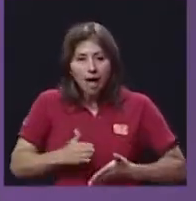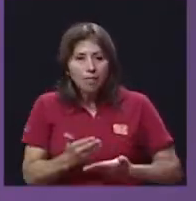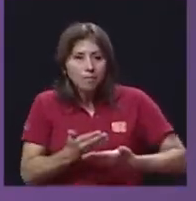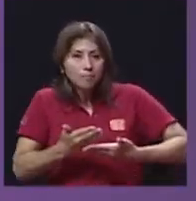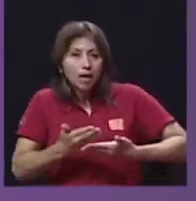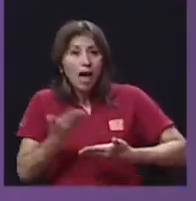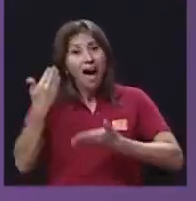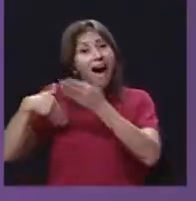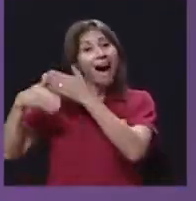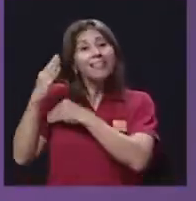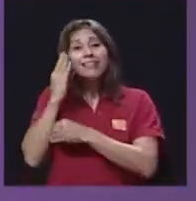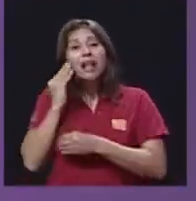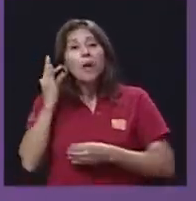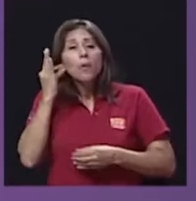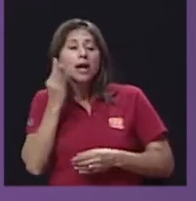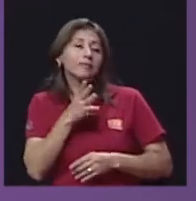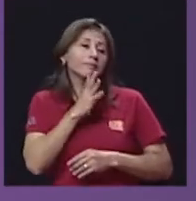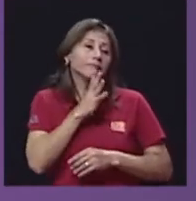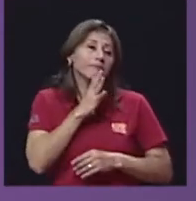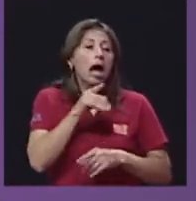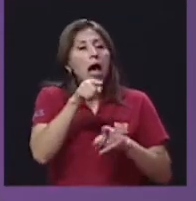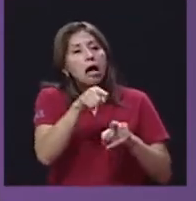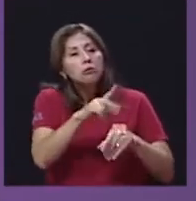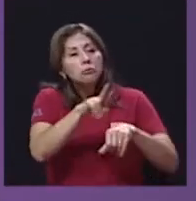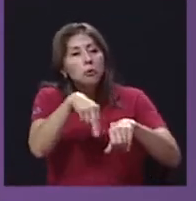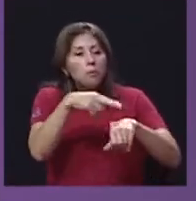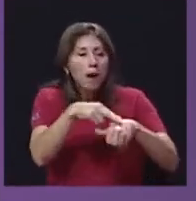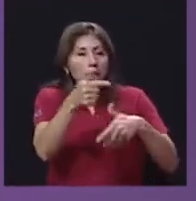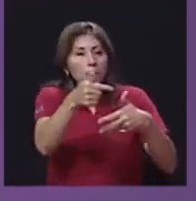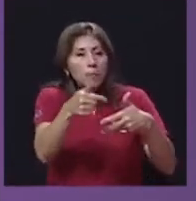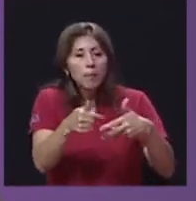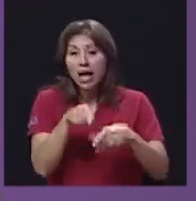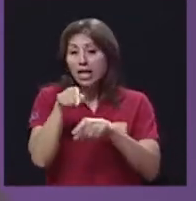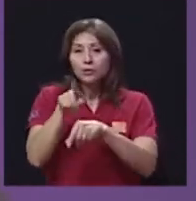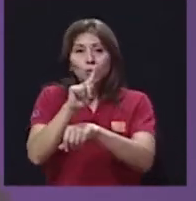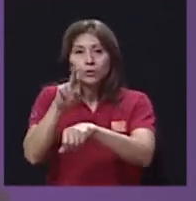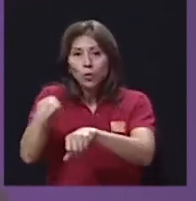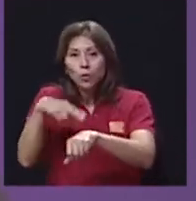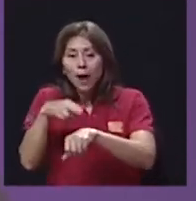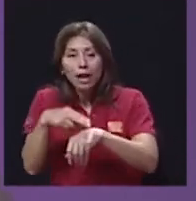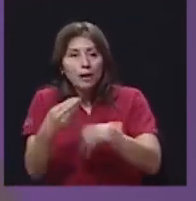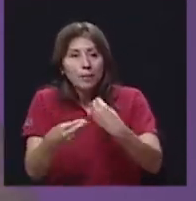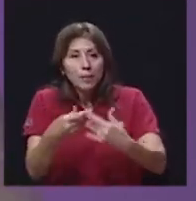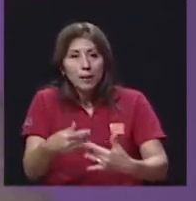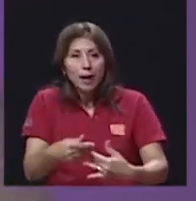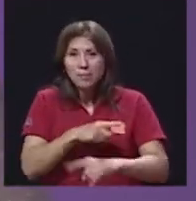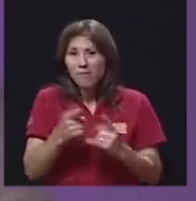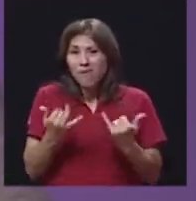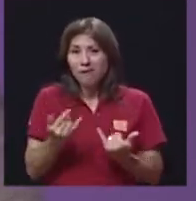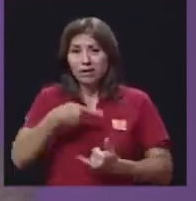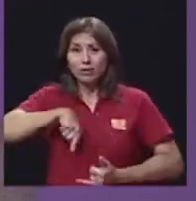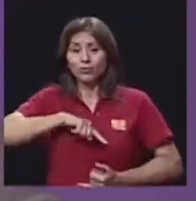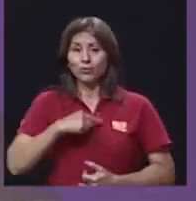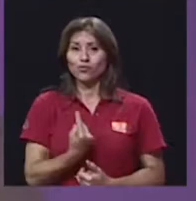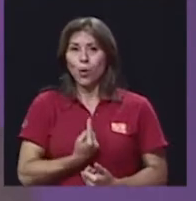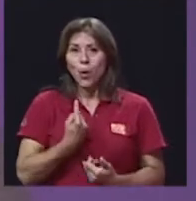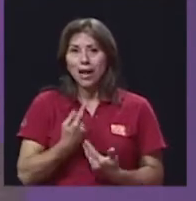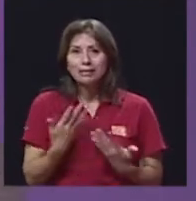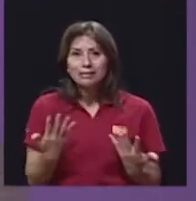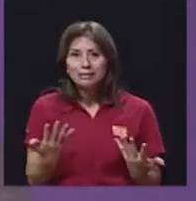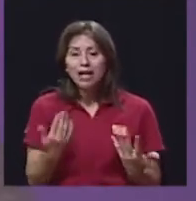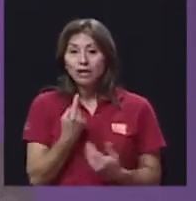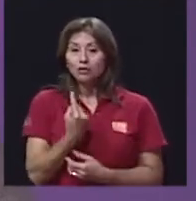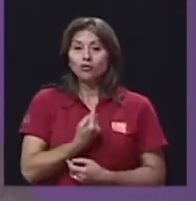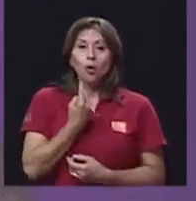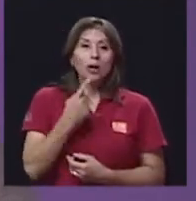contaba uno no mi hijita esto normal no mi hijita esto no es normal ahora estamos solas y estamos solas porque el compañero